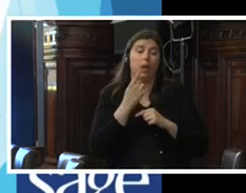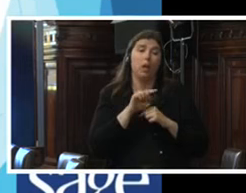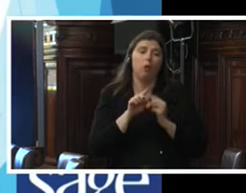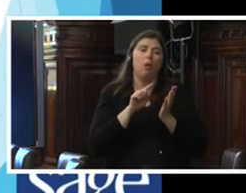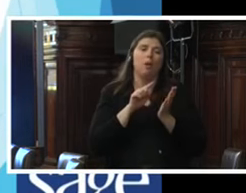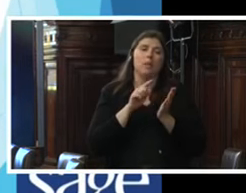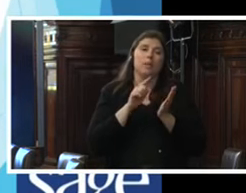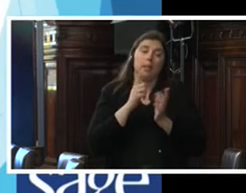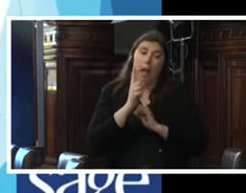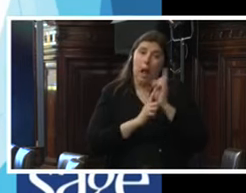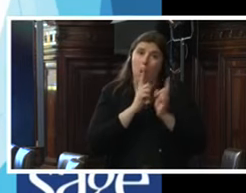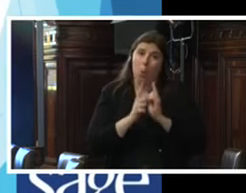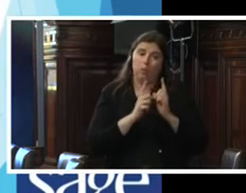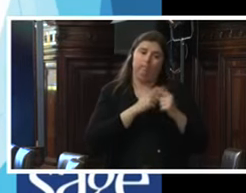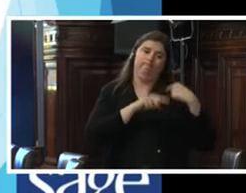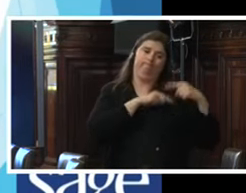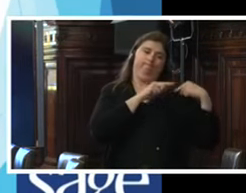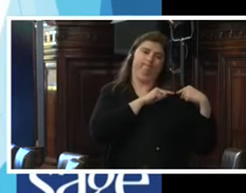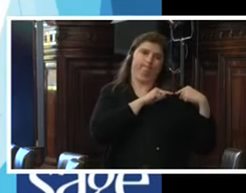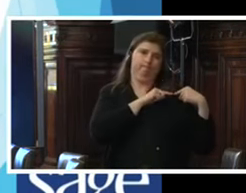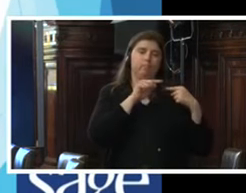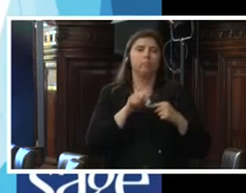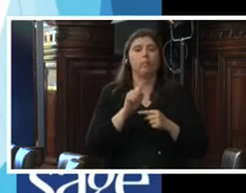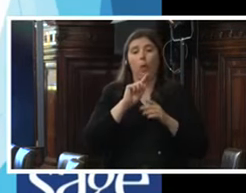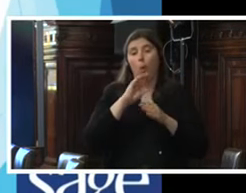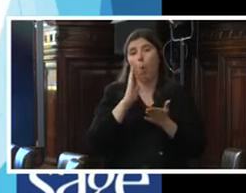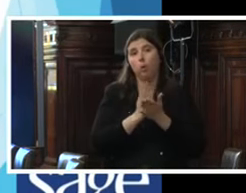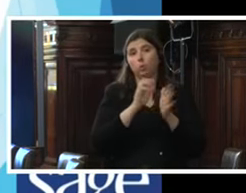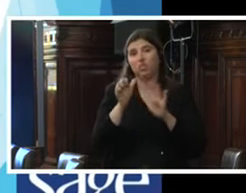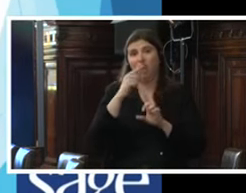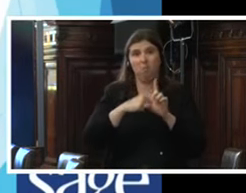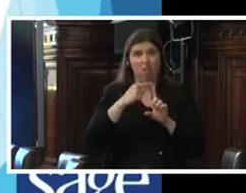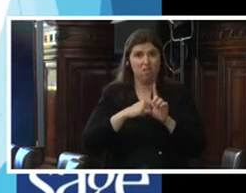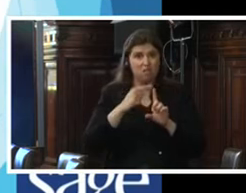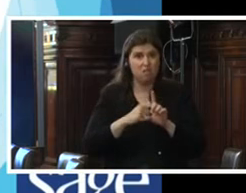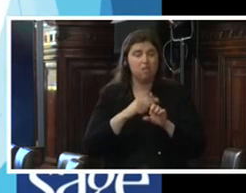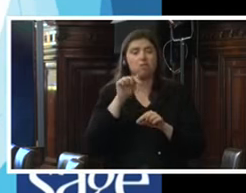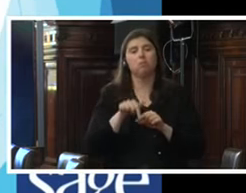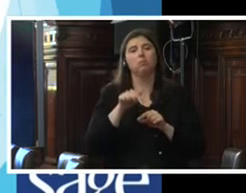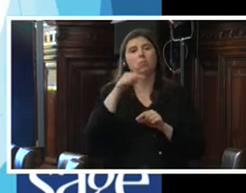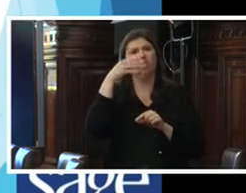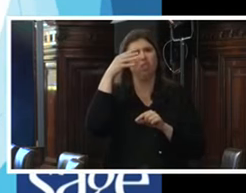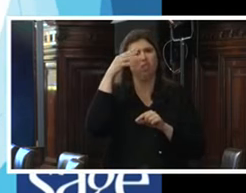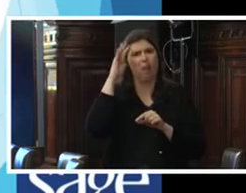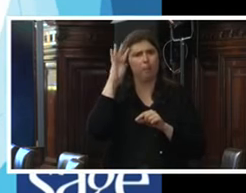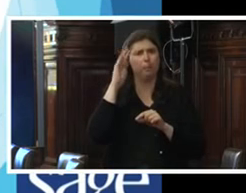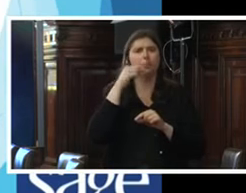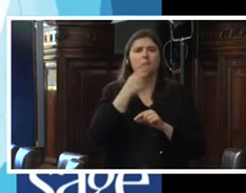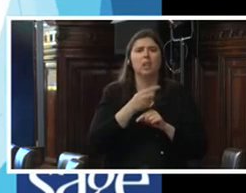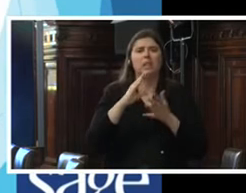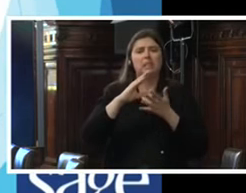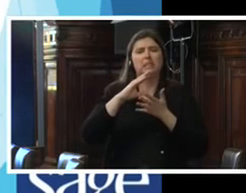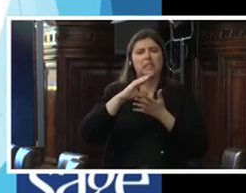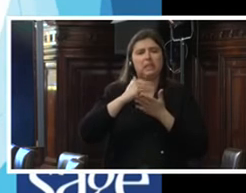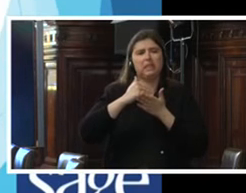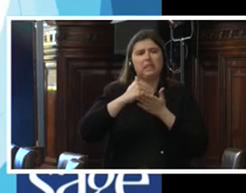estas expresiones de transición el audiovisual es un deber de recolección deterioren